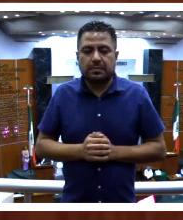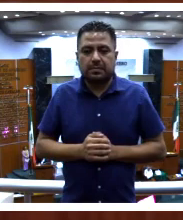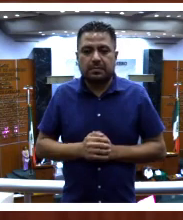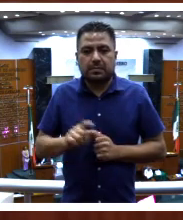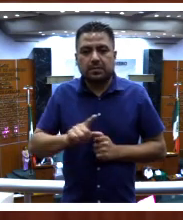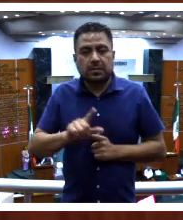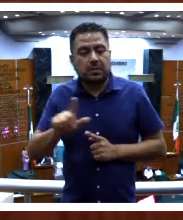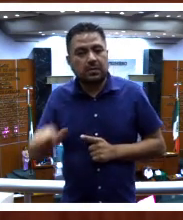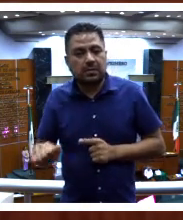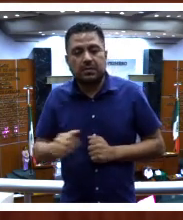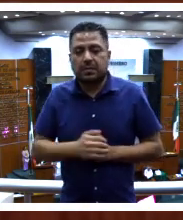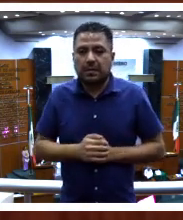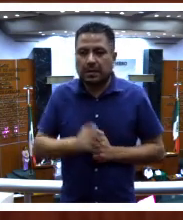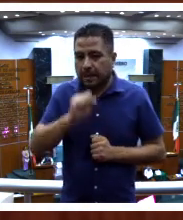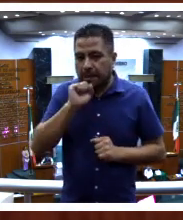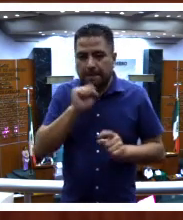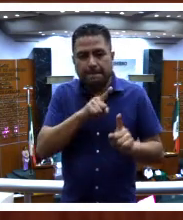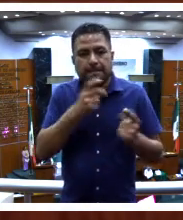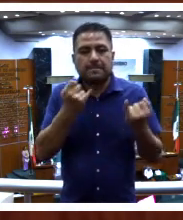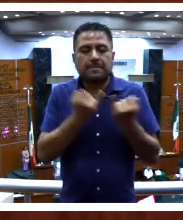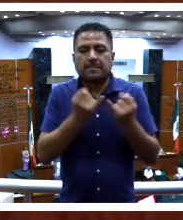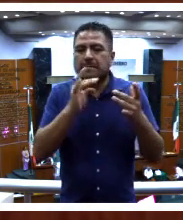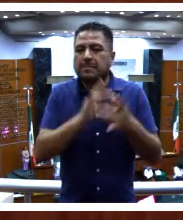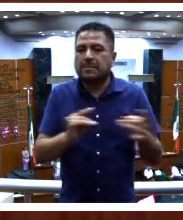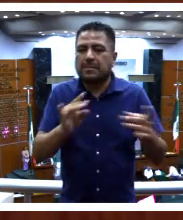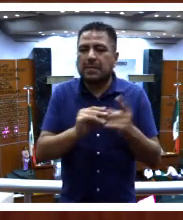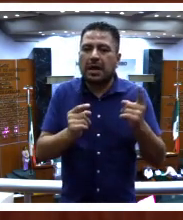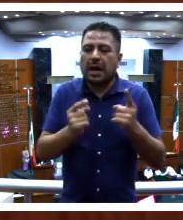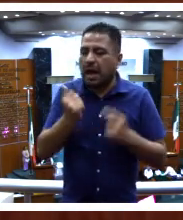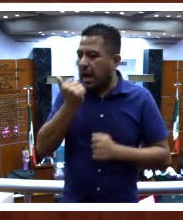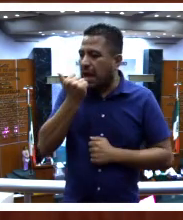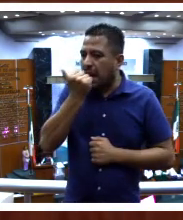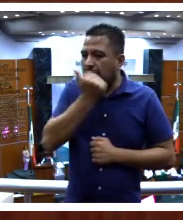Y luego acá también se habló de algunas